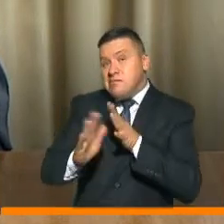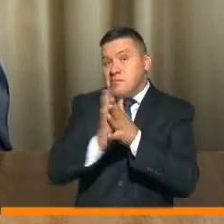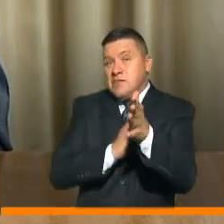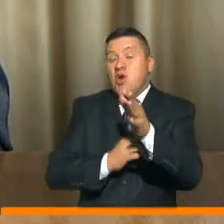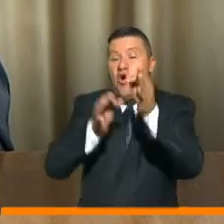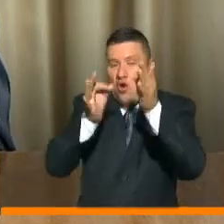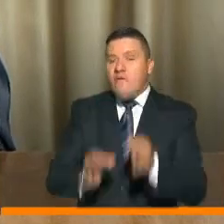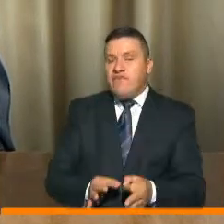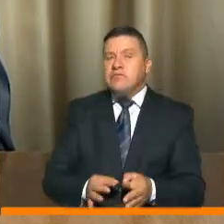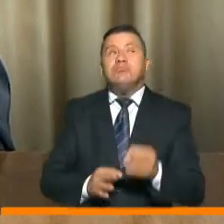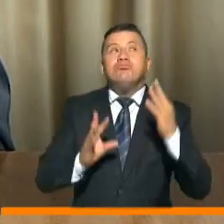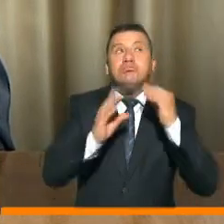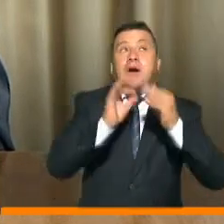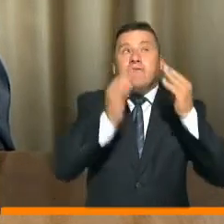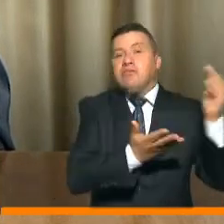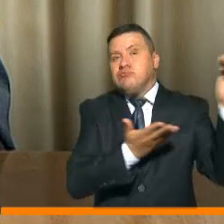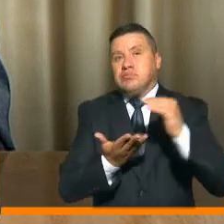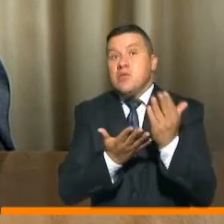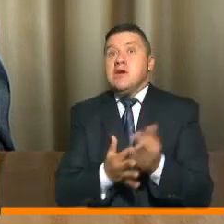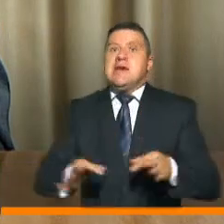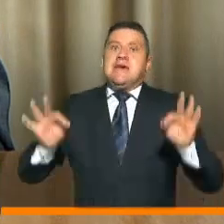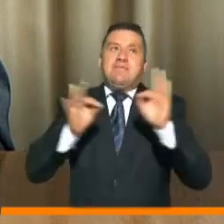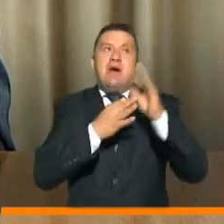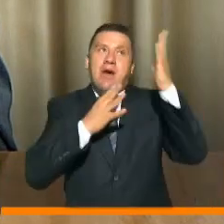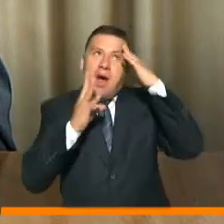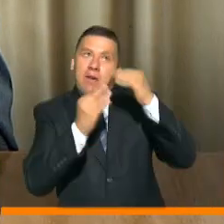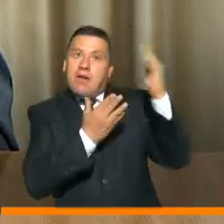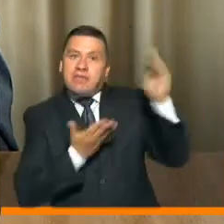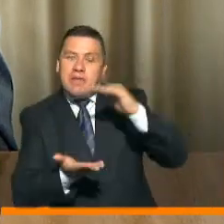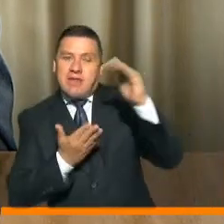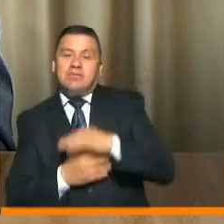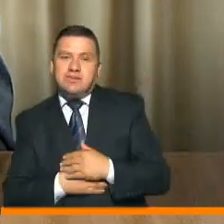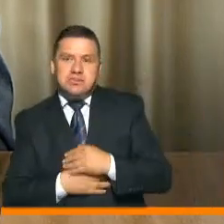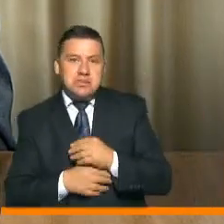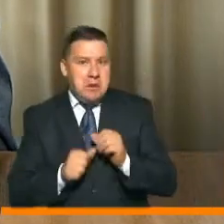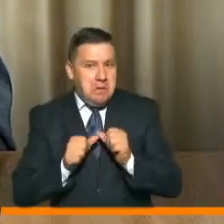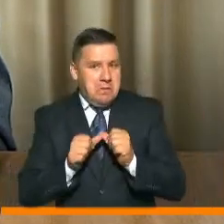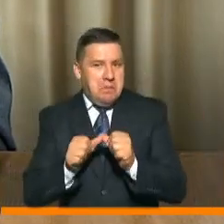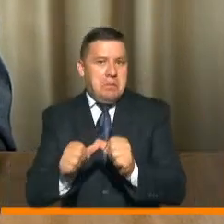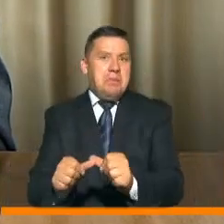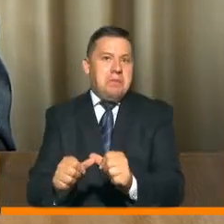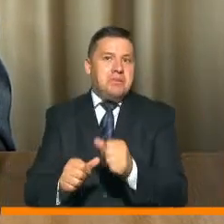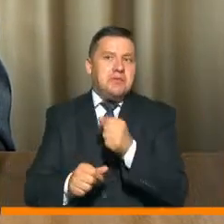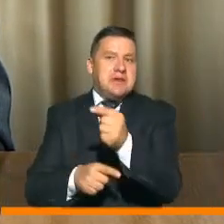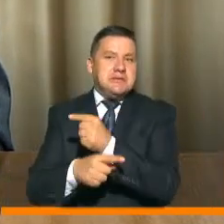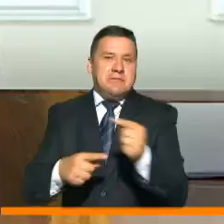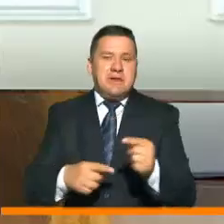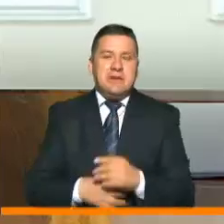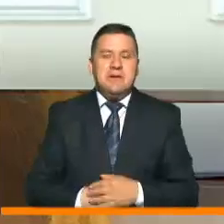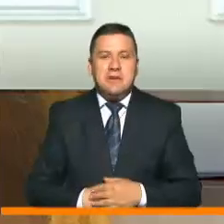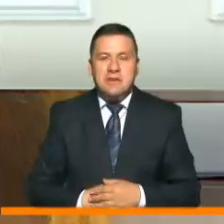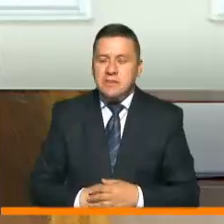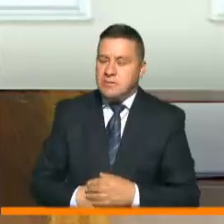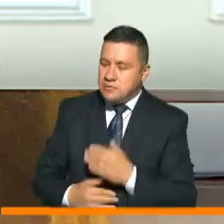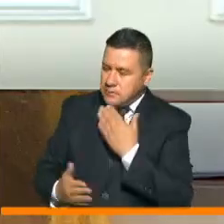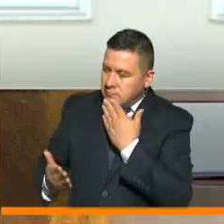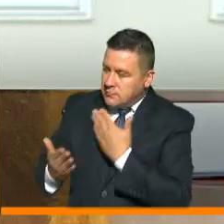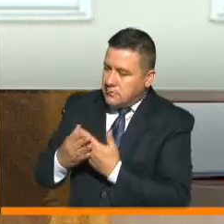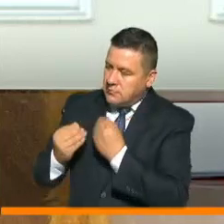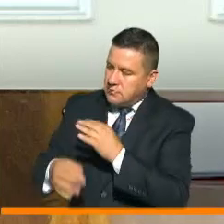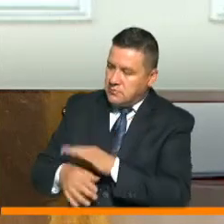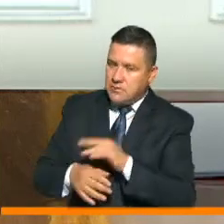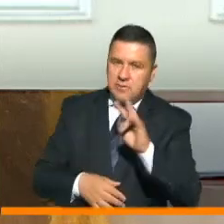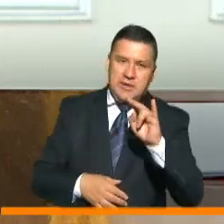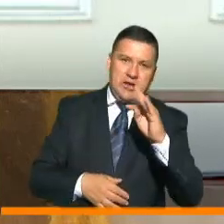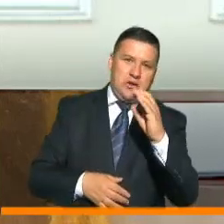las confirmaciones son muy importantes, y el ritmo que hemos tenido vacunación se mantiene y se mantendrá por las próximas semanas. Muchas gracias,